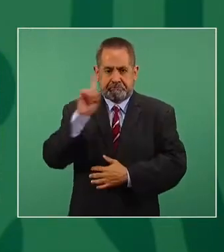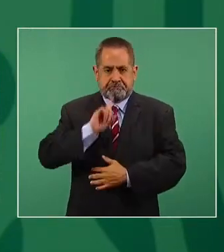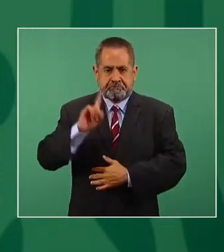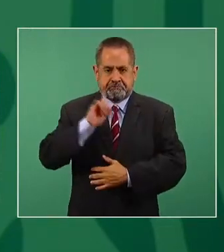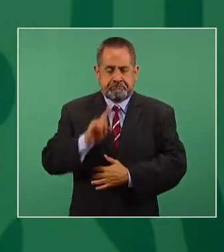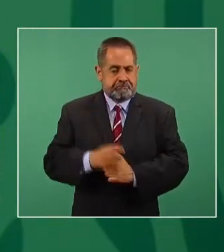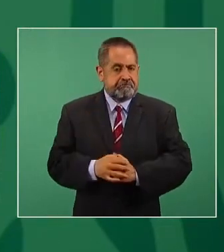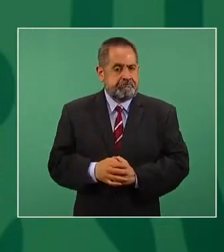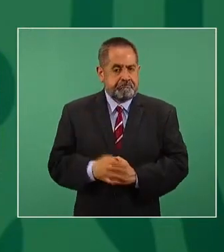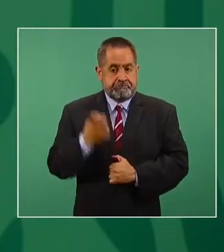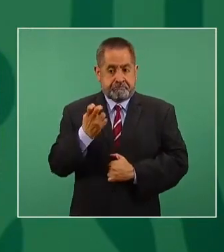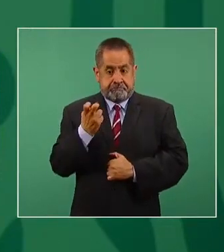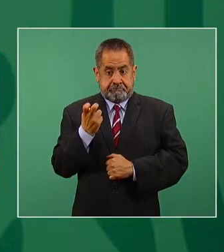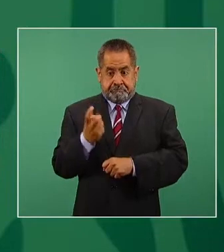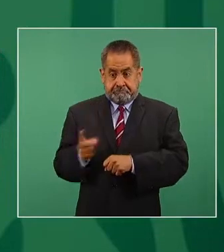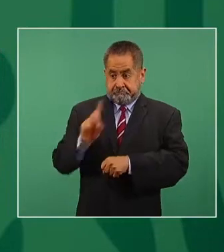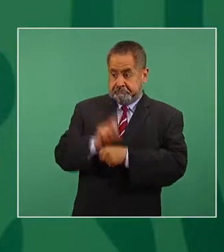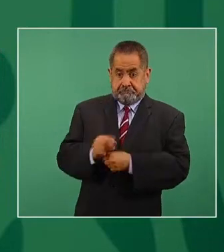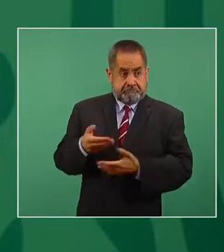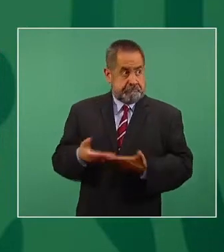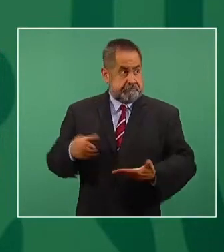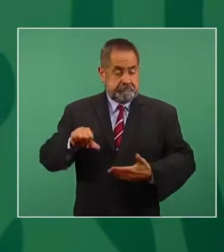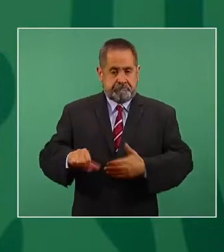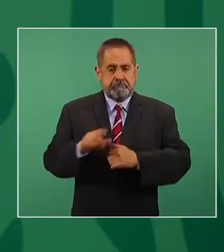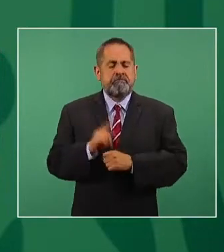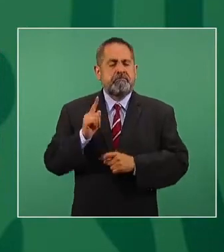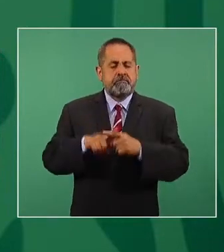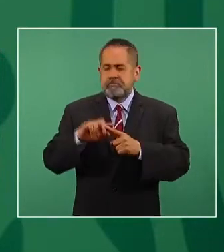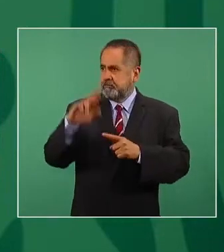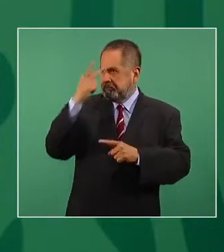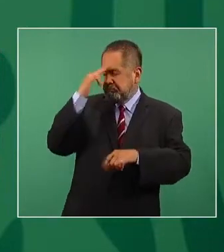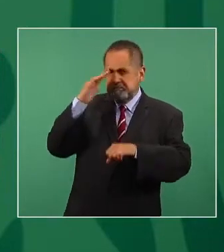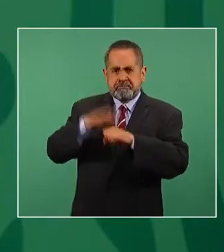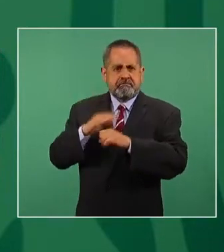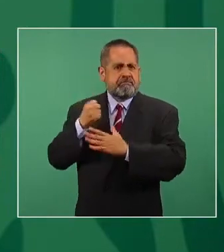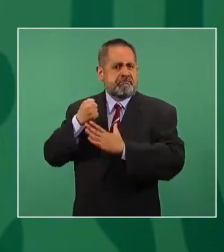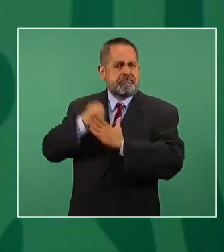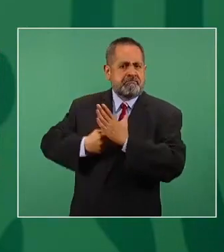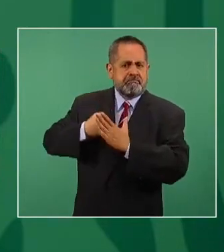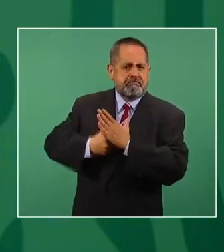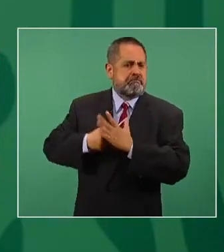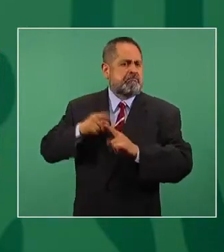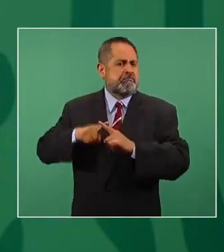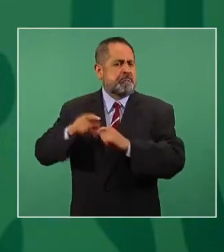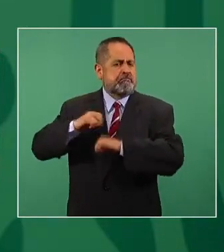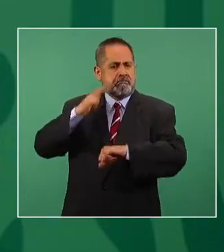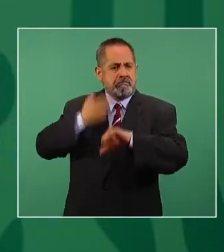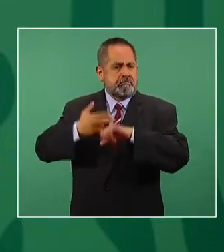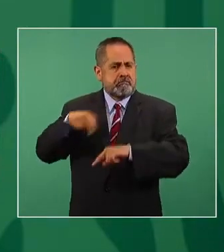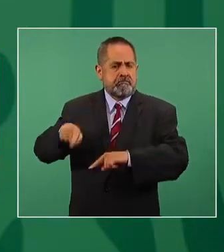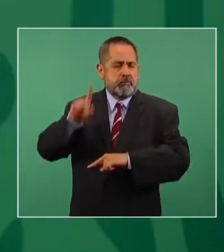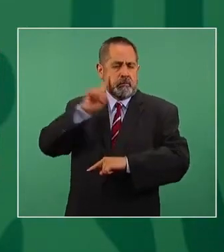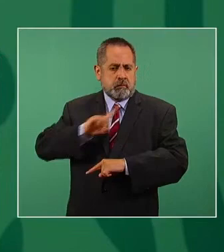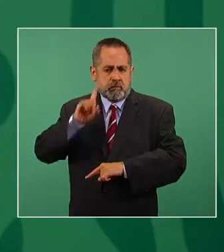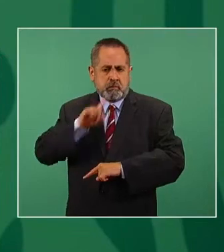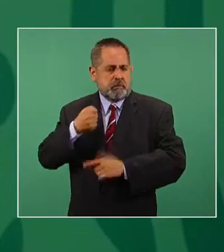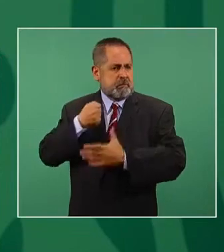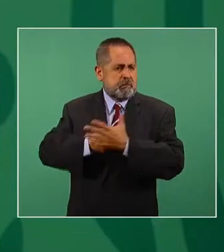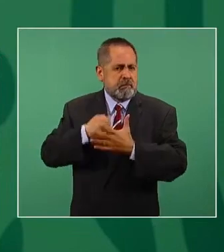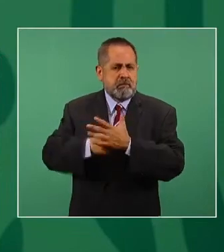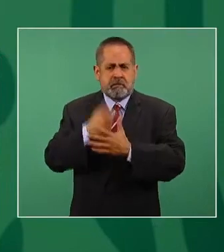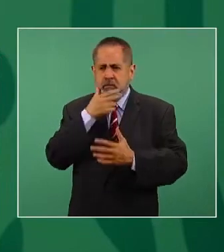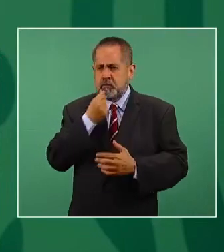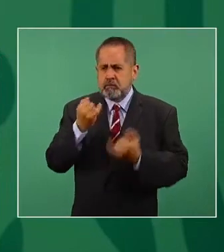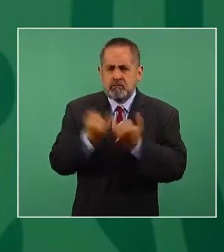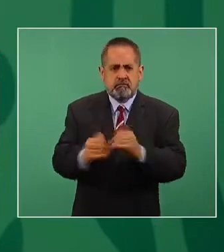día se celebra la lucha encabezada por las mujeres por la igualdad, la justicia,